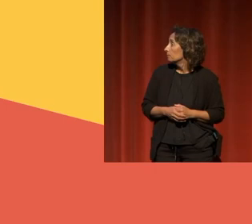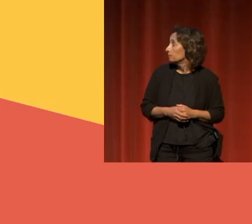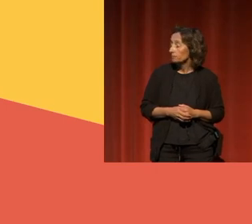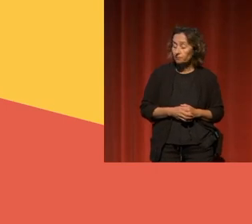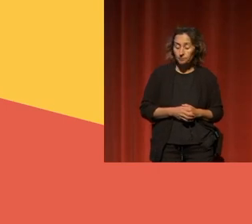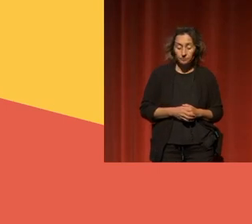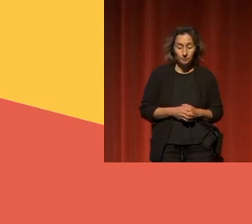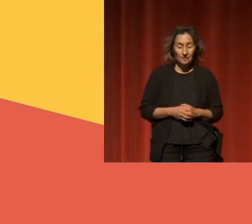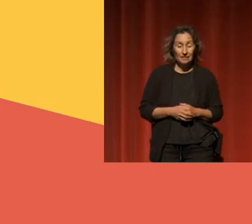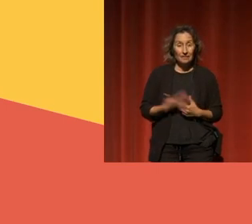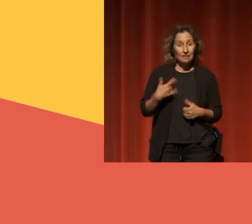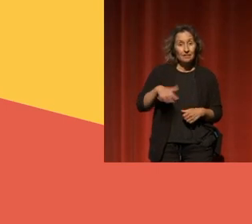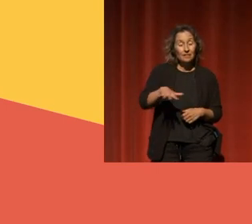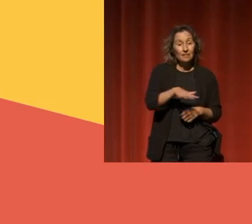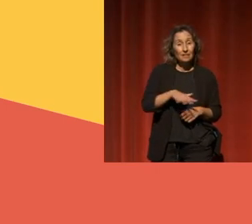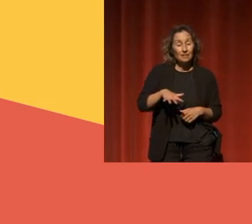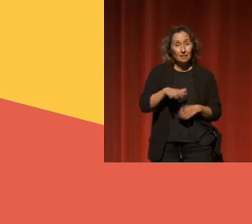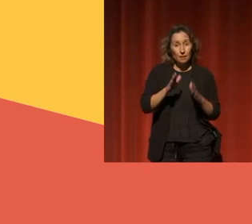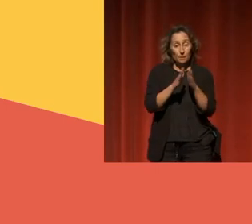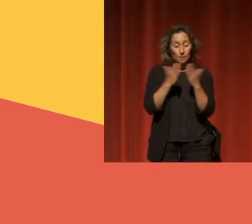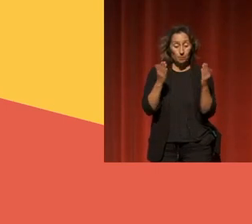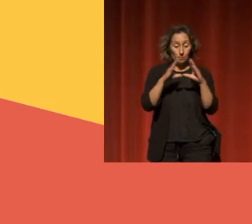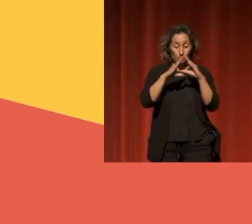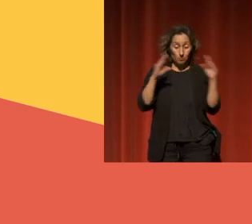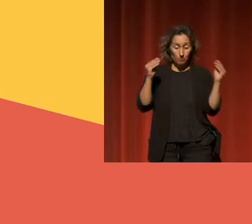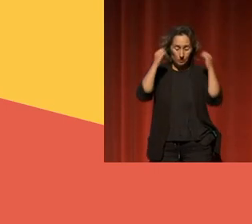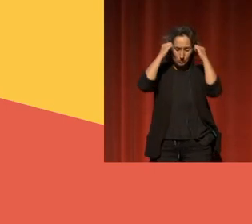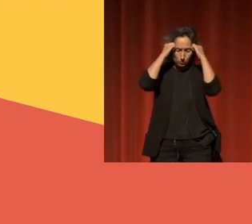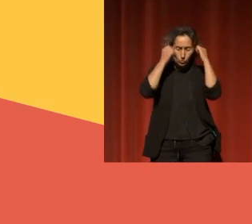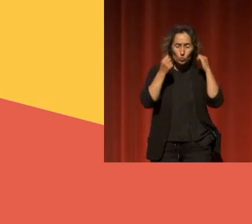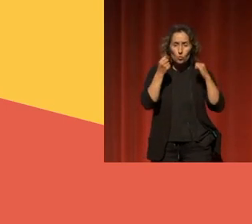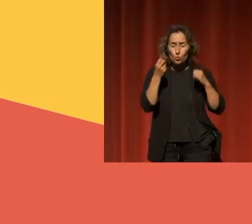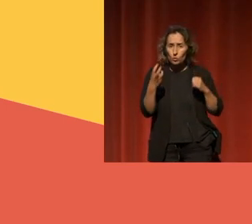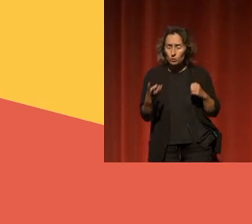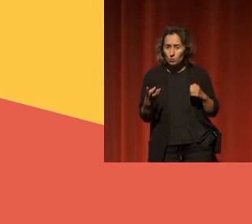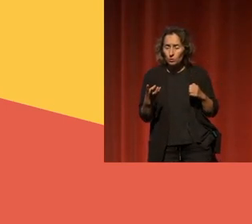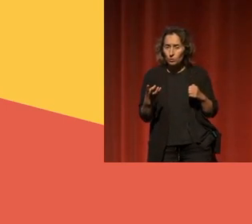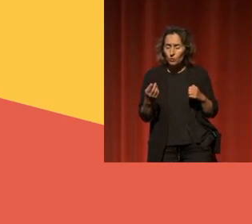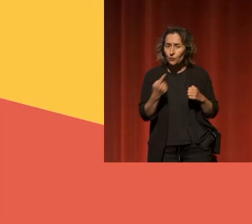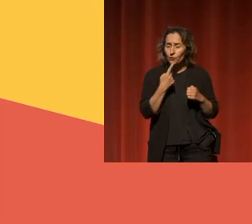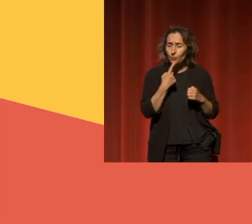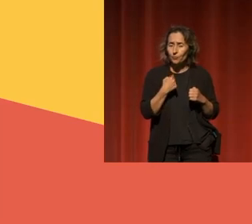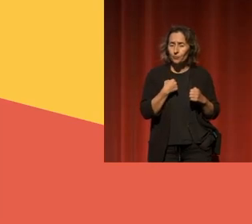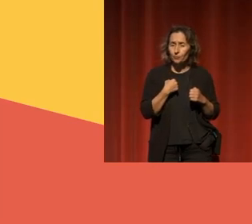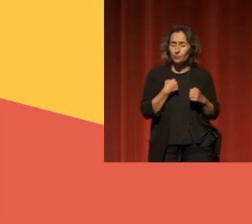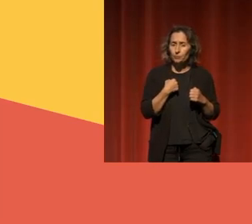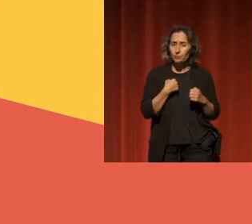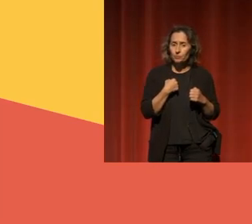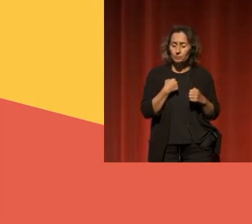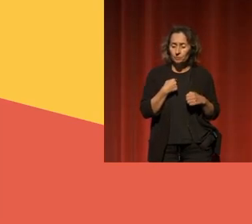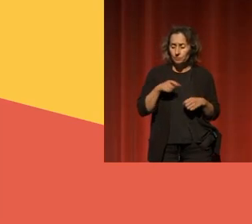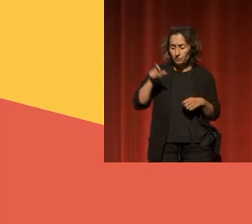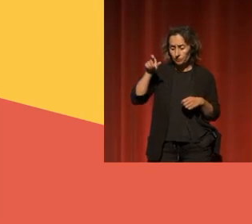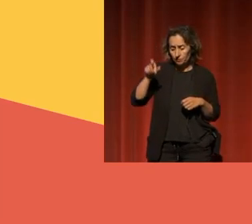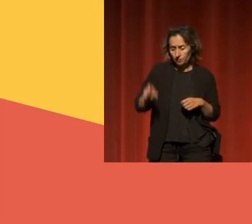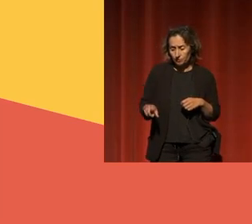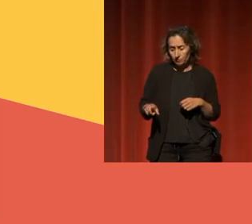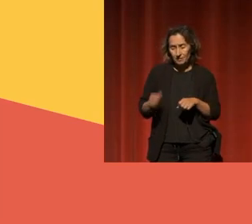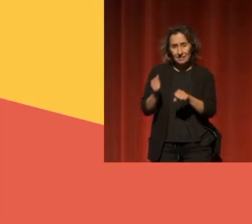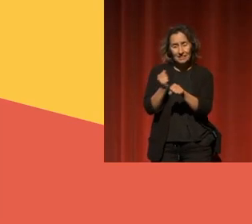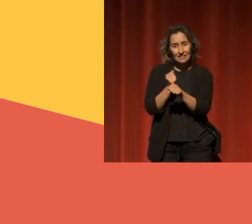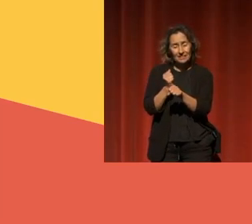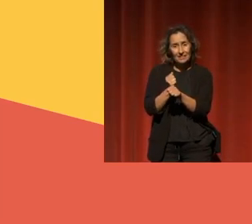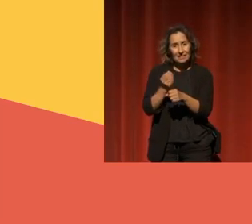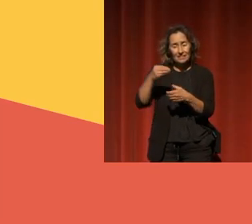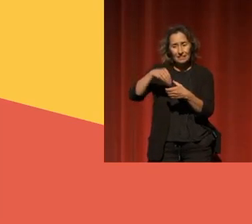área de bibliotecas en biblioteconomía hay en las bibliotecas Bueno pues nos están diciendo que hay menos personal cualificado formado en